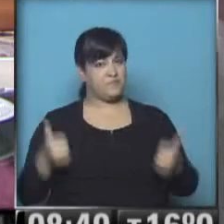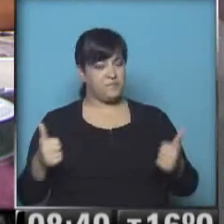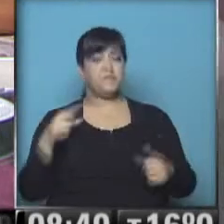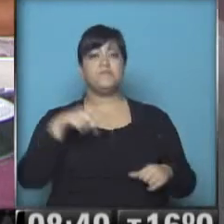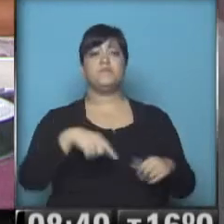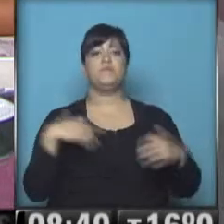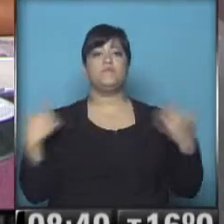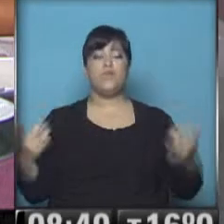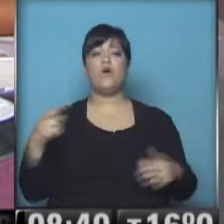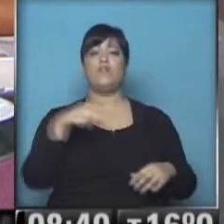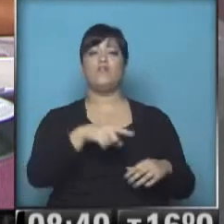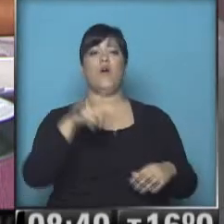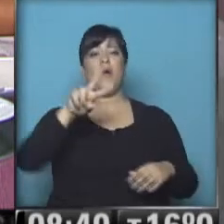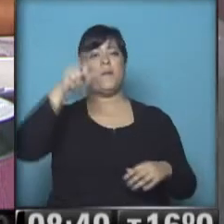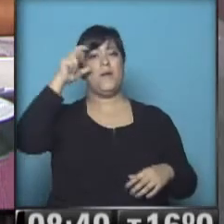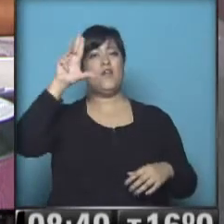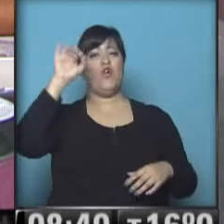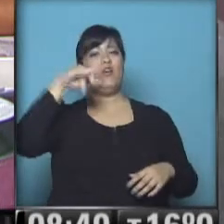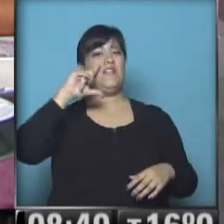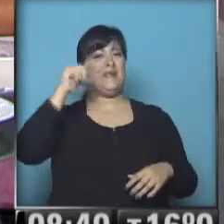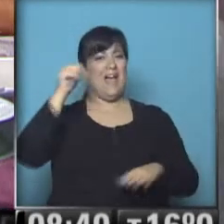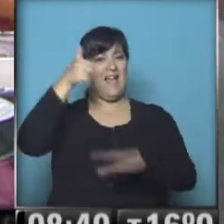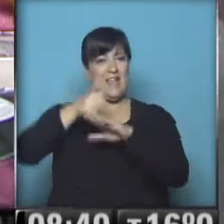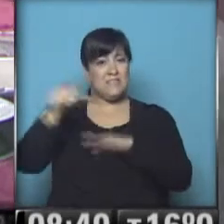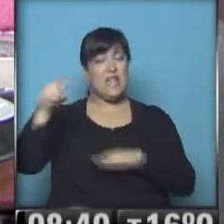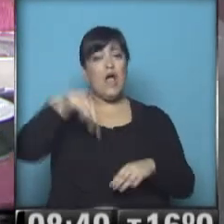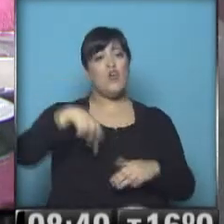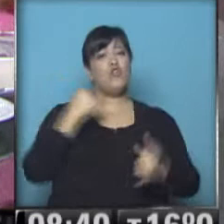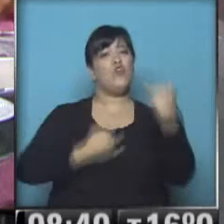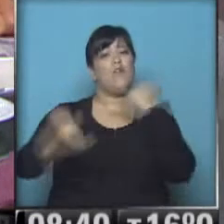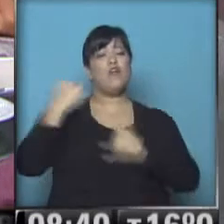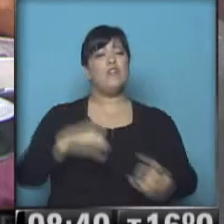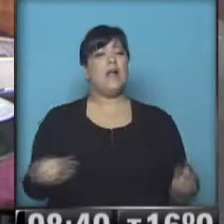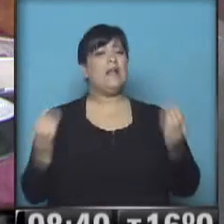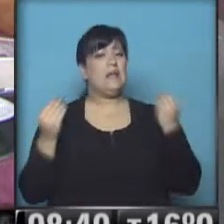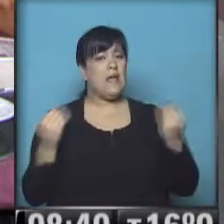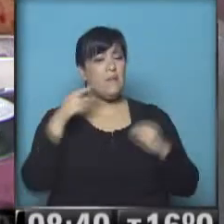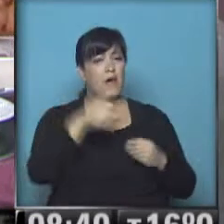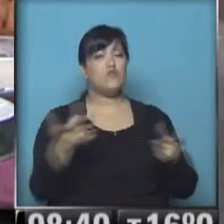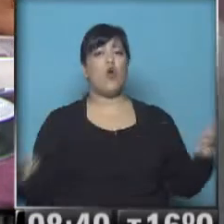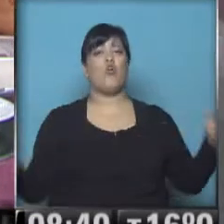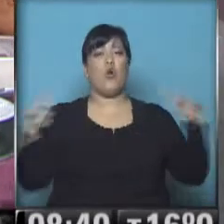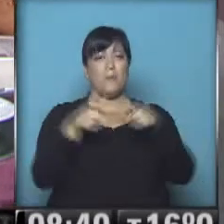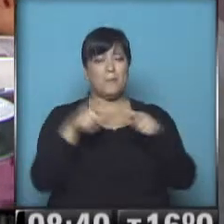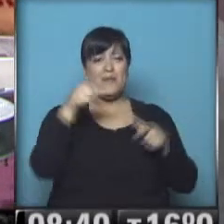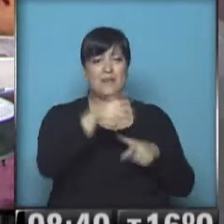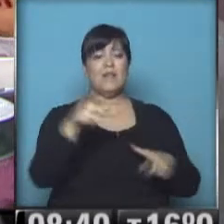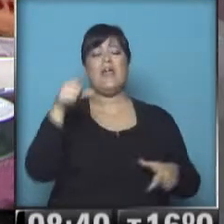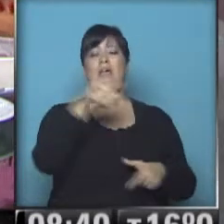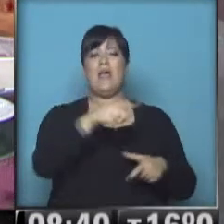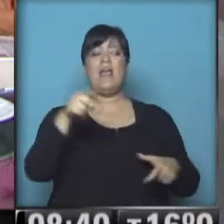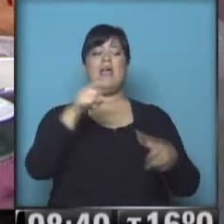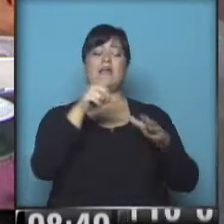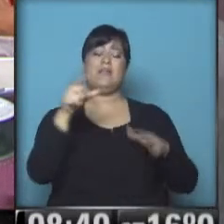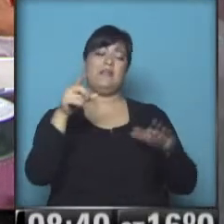Bueno, y tenemos a Verónica González con nosotros y el día de hoy nos va a contar qué pasó con ese comité dentro de la Organización de Estados Americanos que